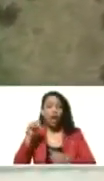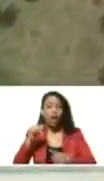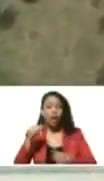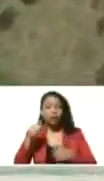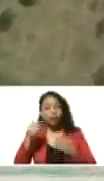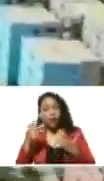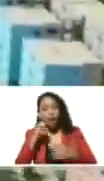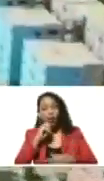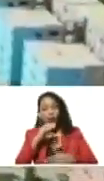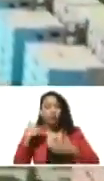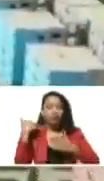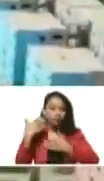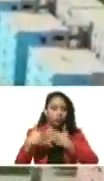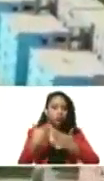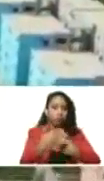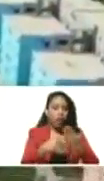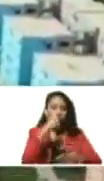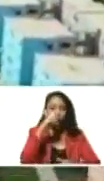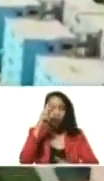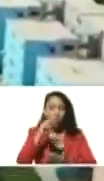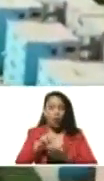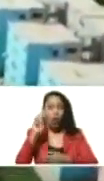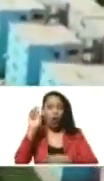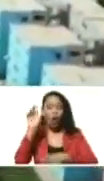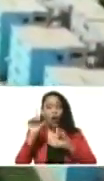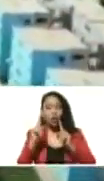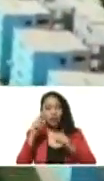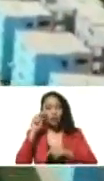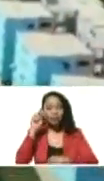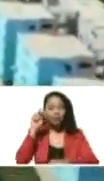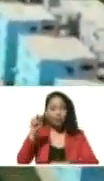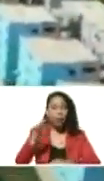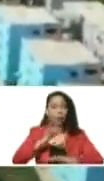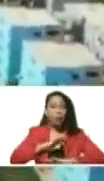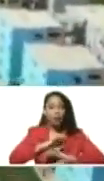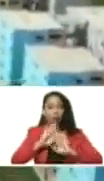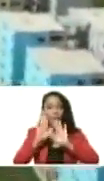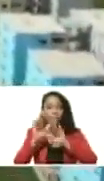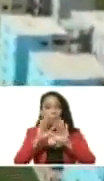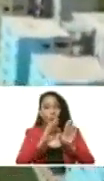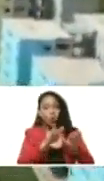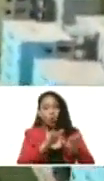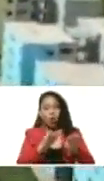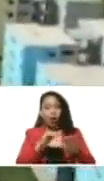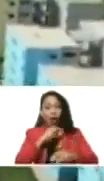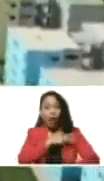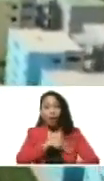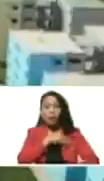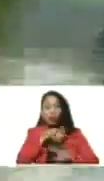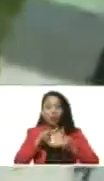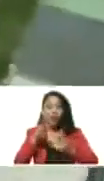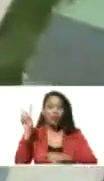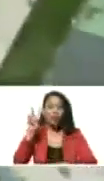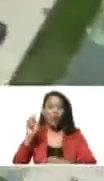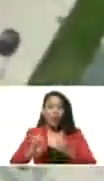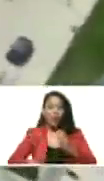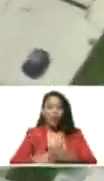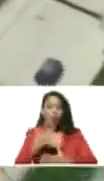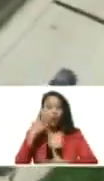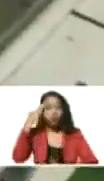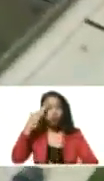historia, específicamente del año 2011, se han visto beneficiadas a través de la Gran Misión Vivienda Venezuela, fundada por